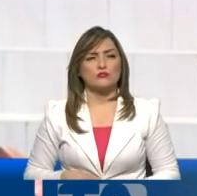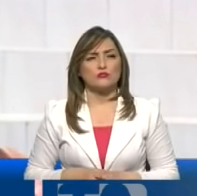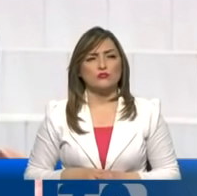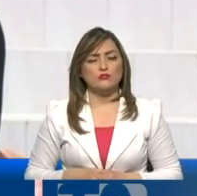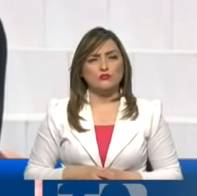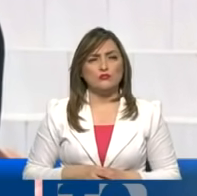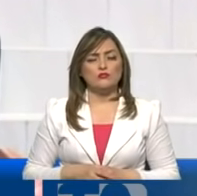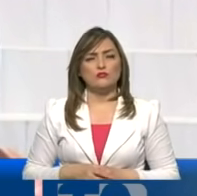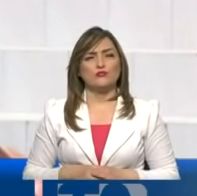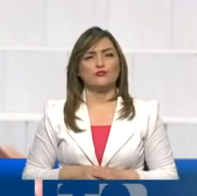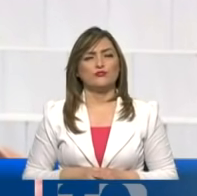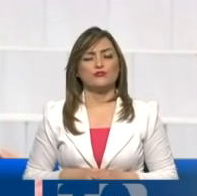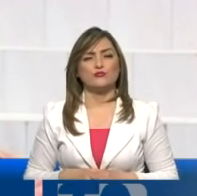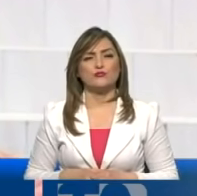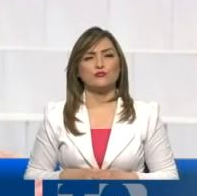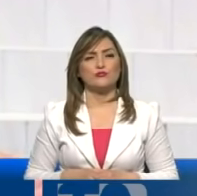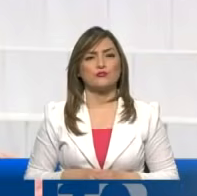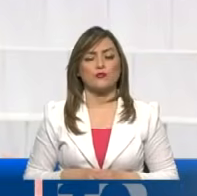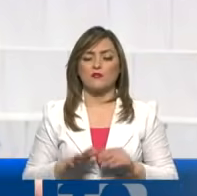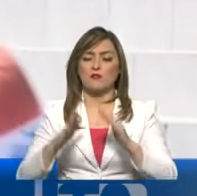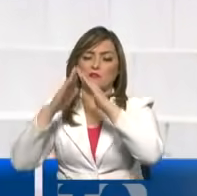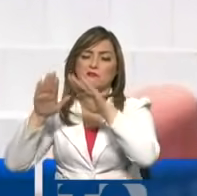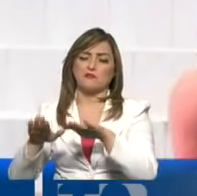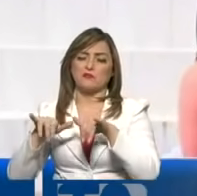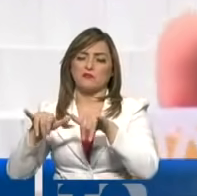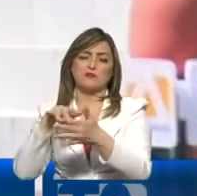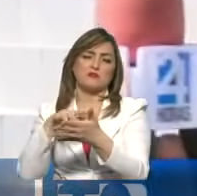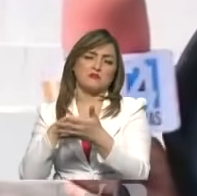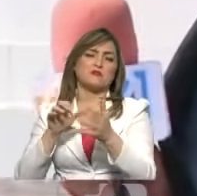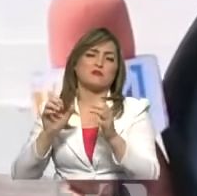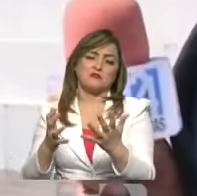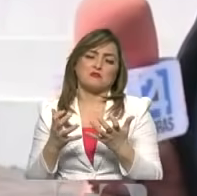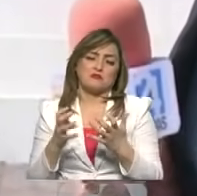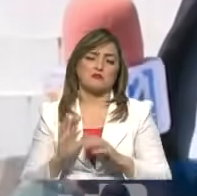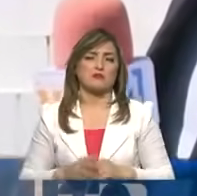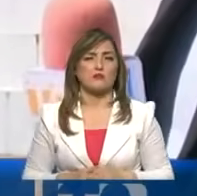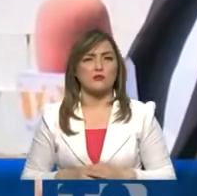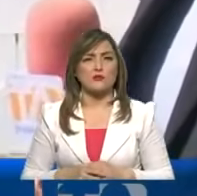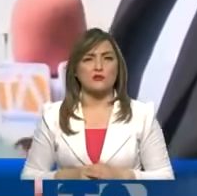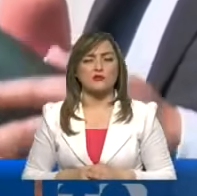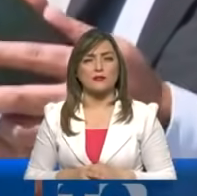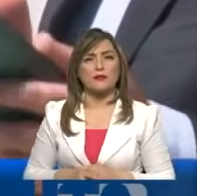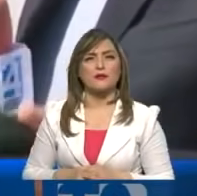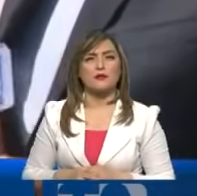Siempre tendrán la alternativa de continuar con la educación en casa. ¿Estas instituciones educativas son